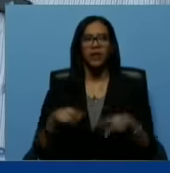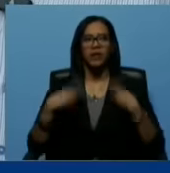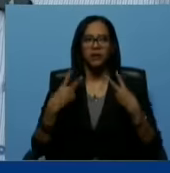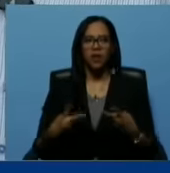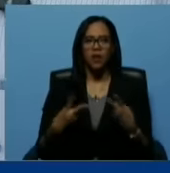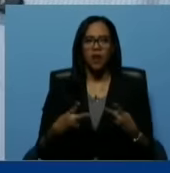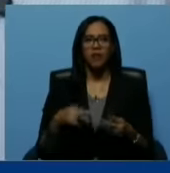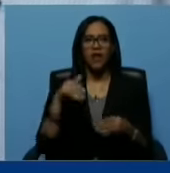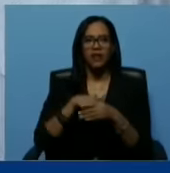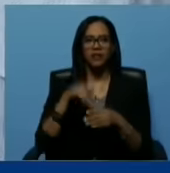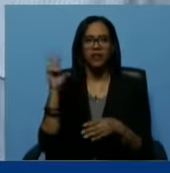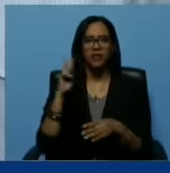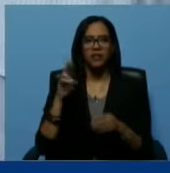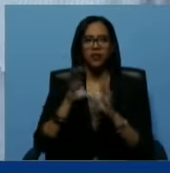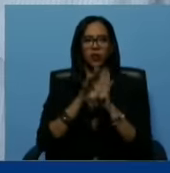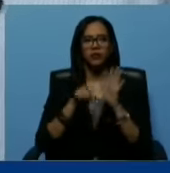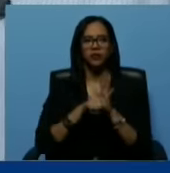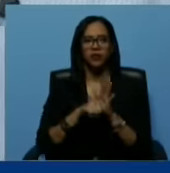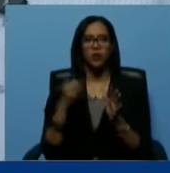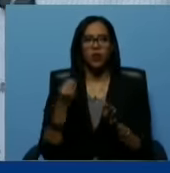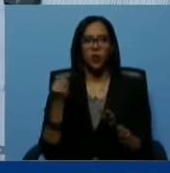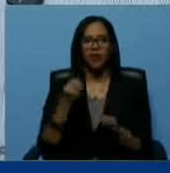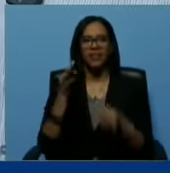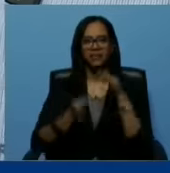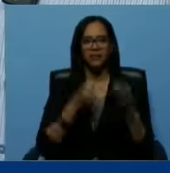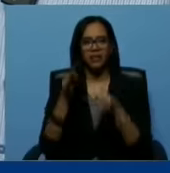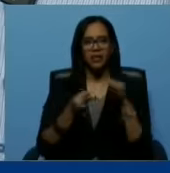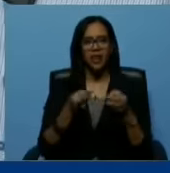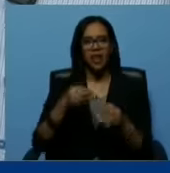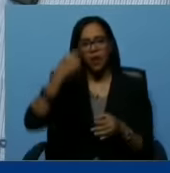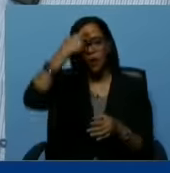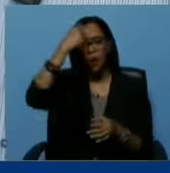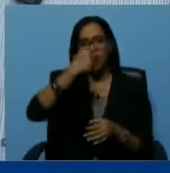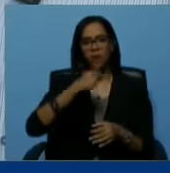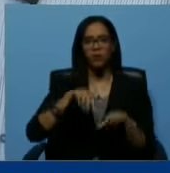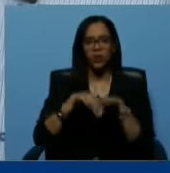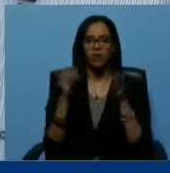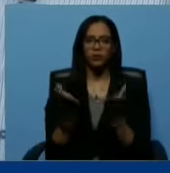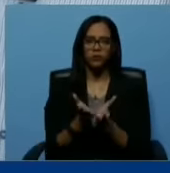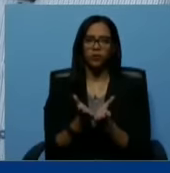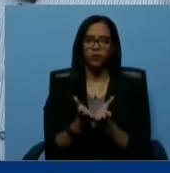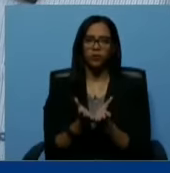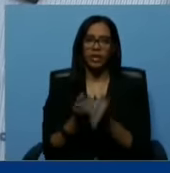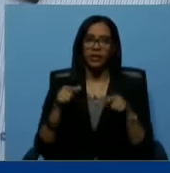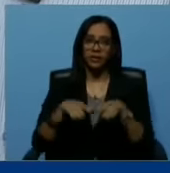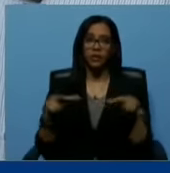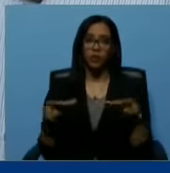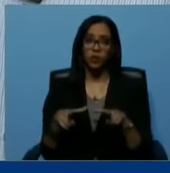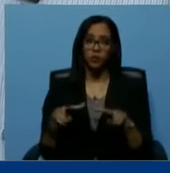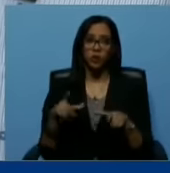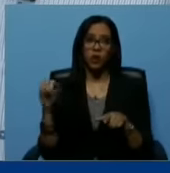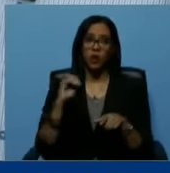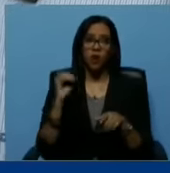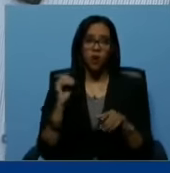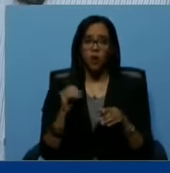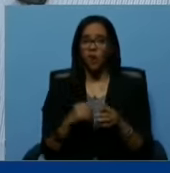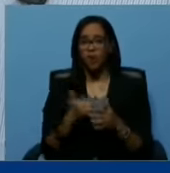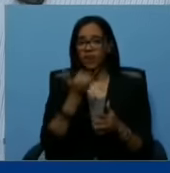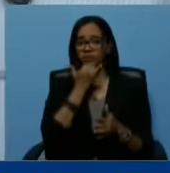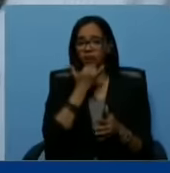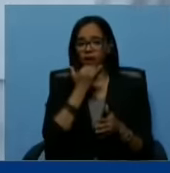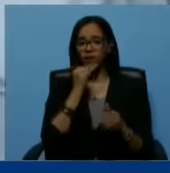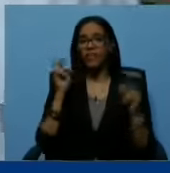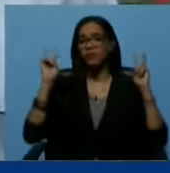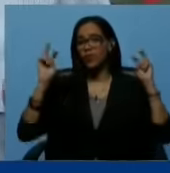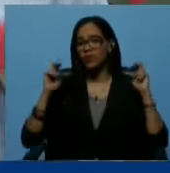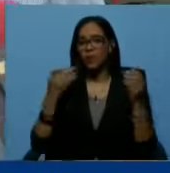en Venezuela. Constitucionalmente, ¿cómo le podemos explicar a los pueblos del mundo esta situación o lo desacertada que son estas supuestas